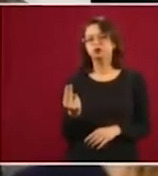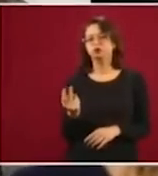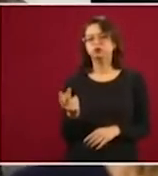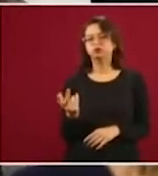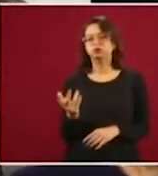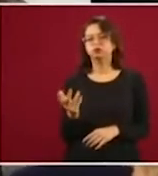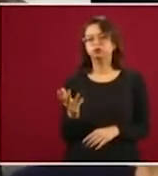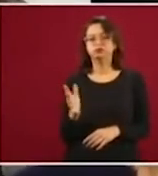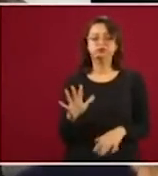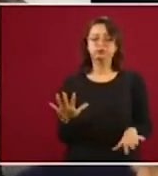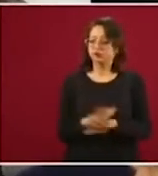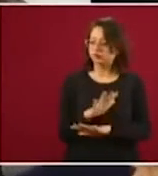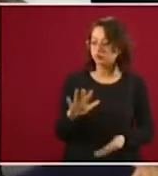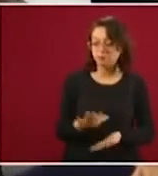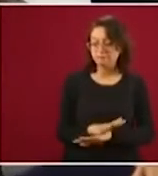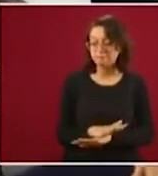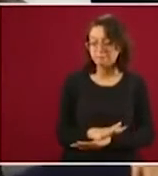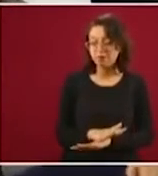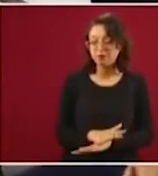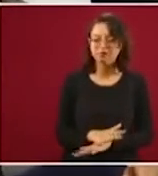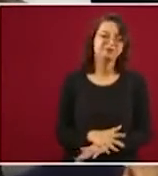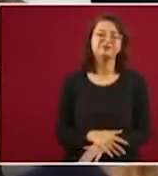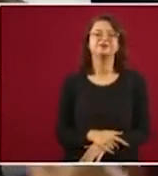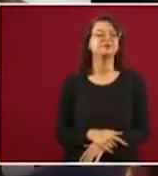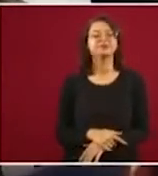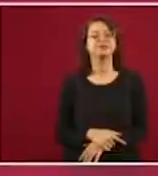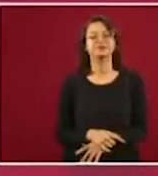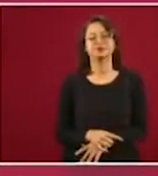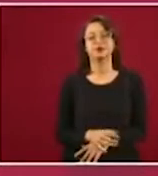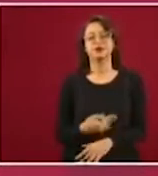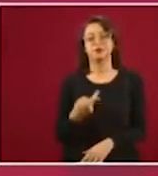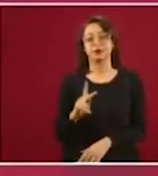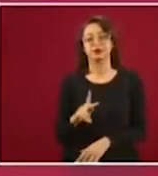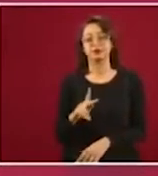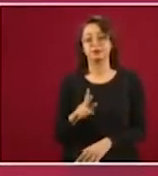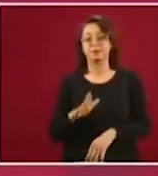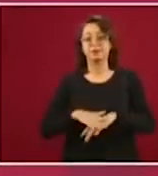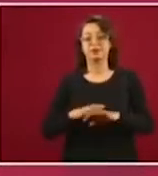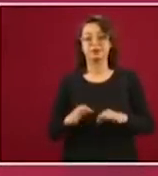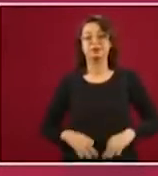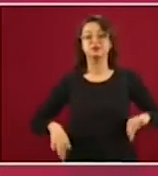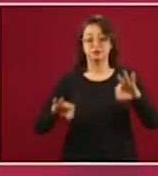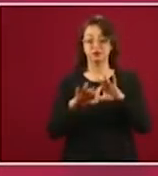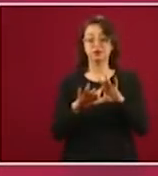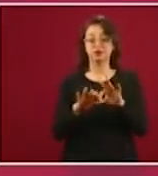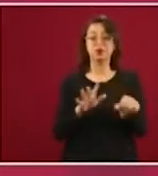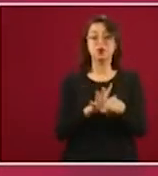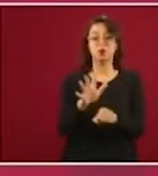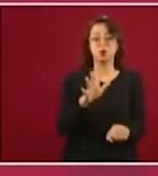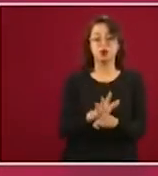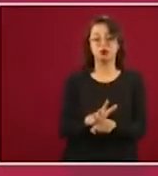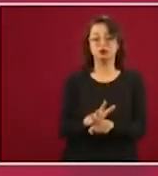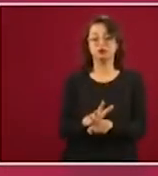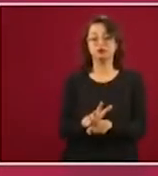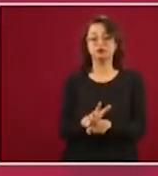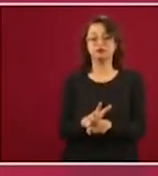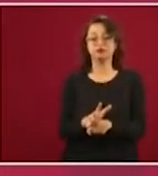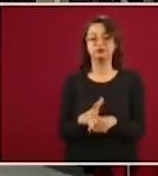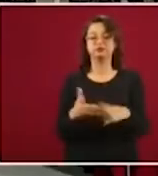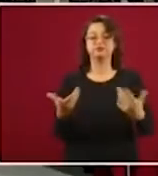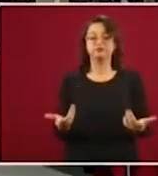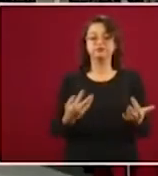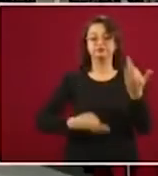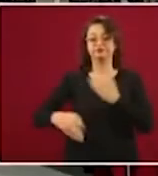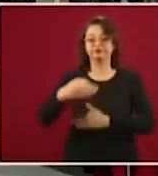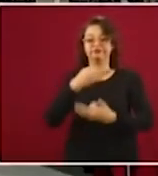esa otra reforma. Considero lo más importante es que todos estemos pendientes para que